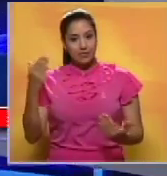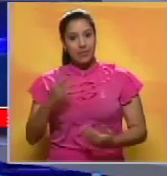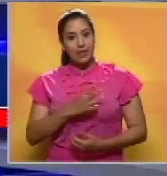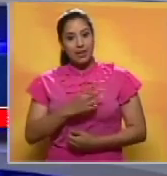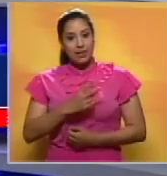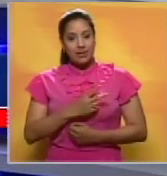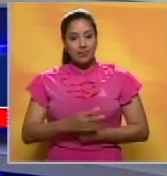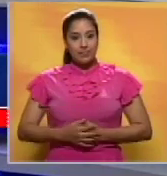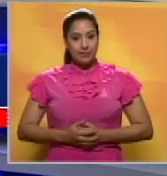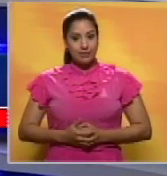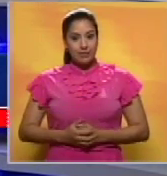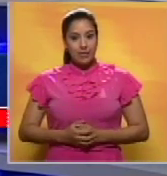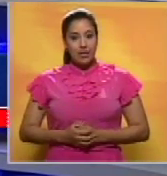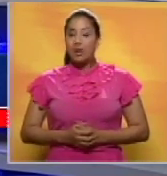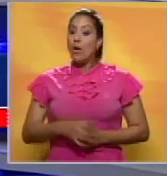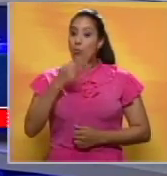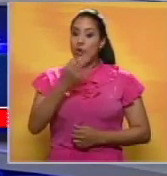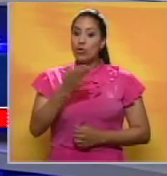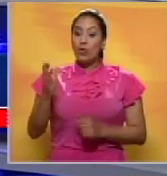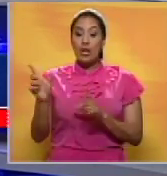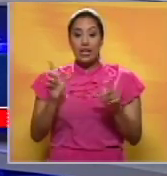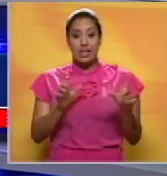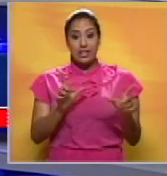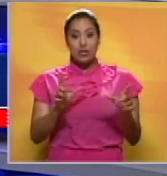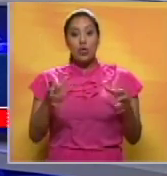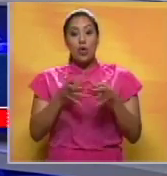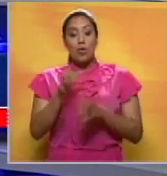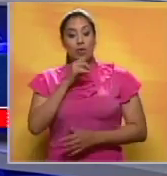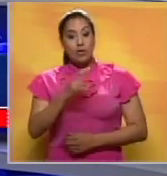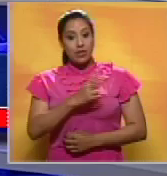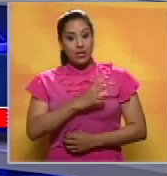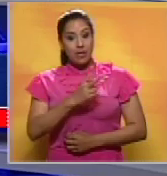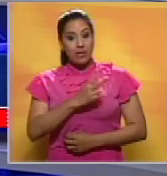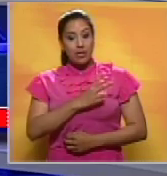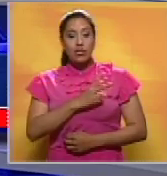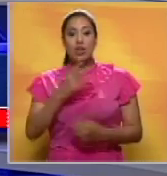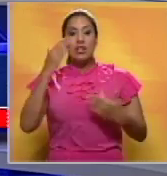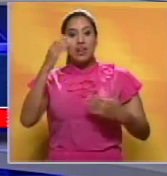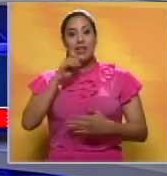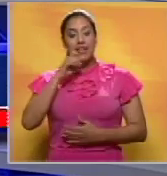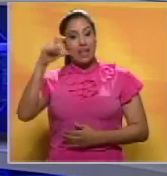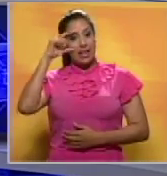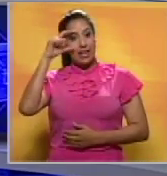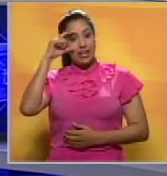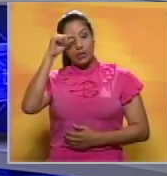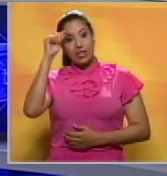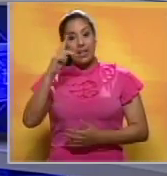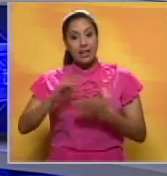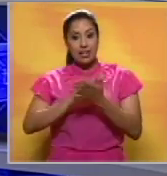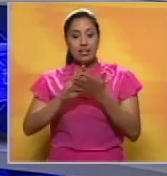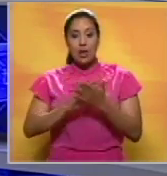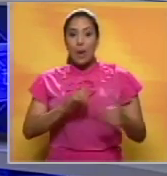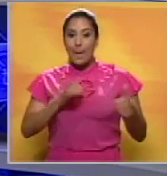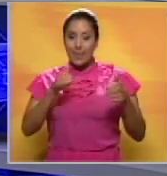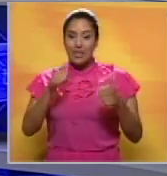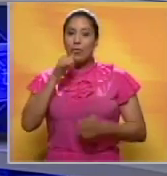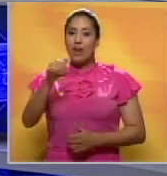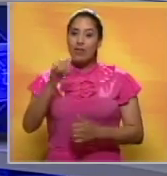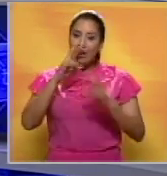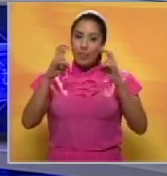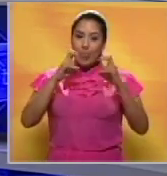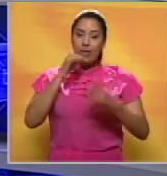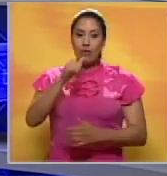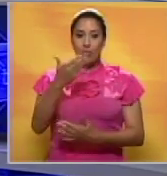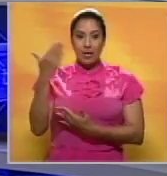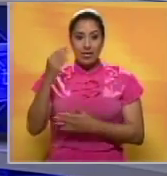meridiana de su noticiero Venevisión. Buenas tardes, ya estamos listos. En nombre del equipo de Noticiero Venevisión, Néstor Brito Landa y quien les saluda, Andrina Yepes. Comenzamos a